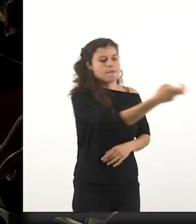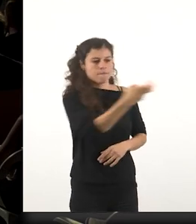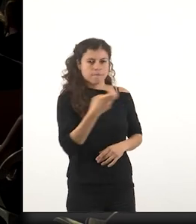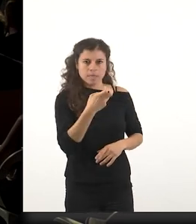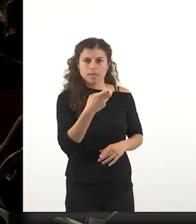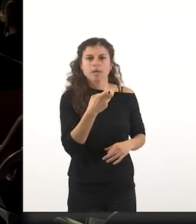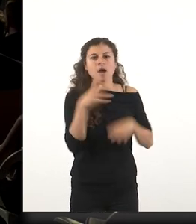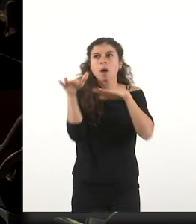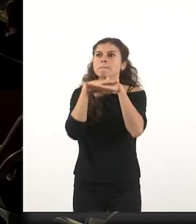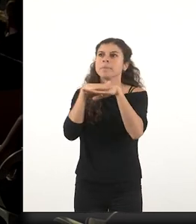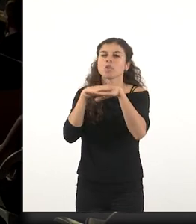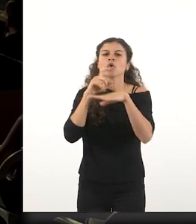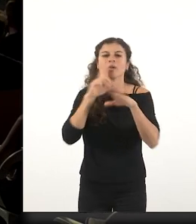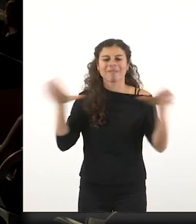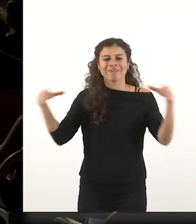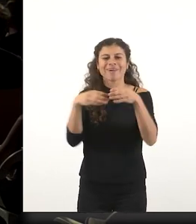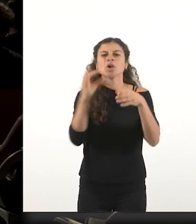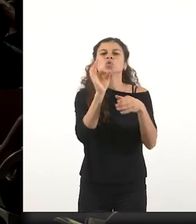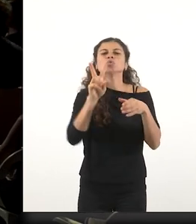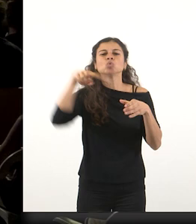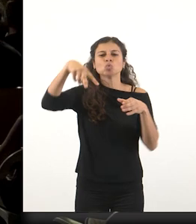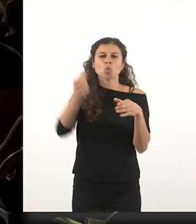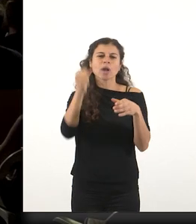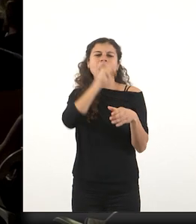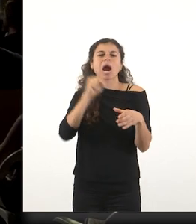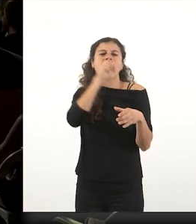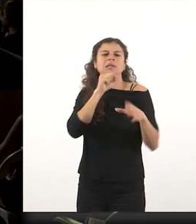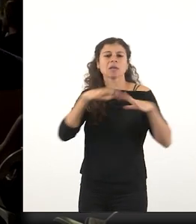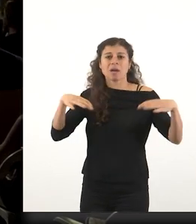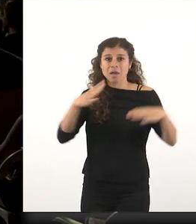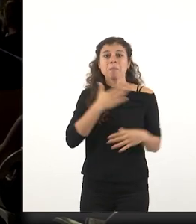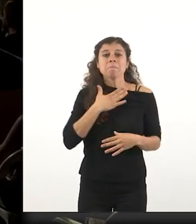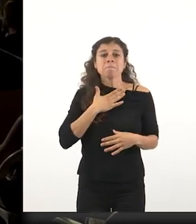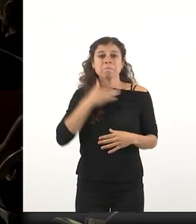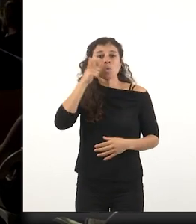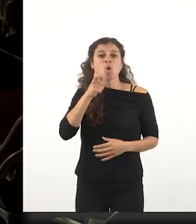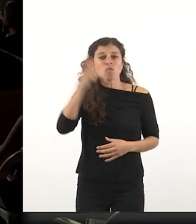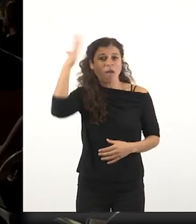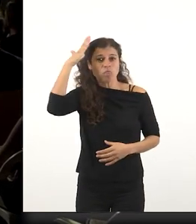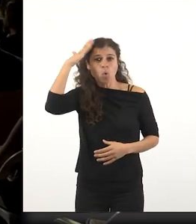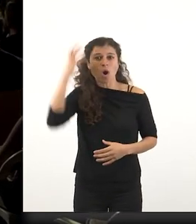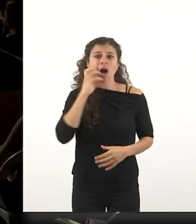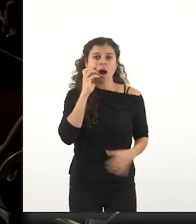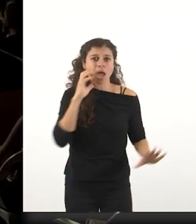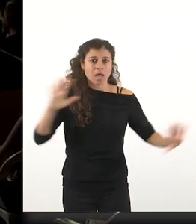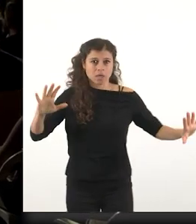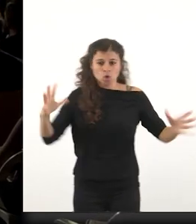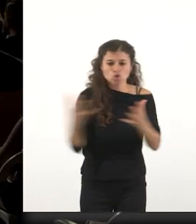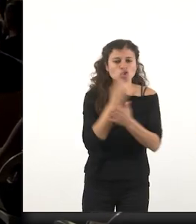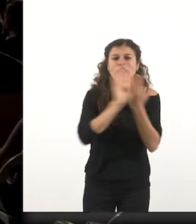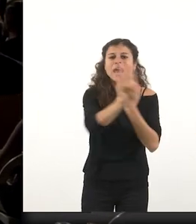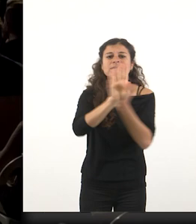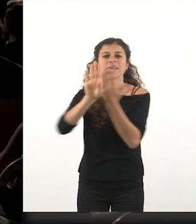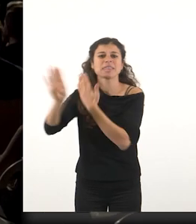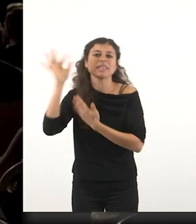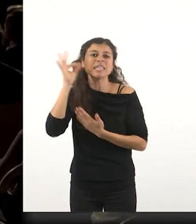pueblo, que son andujas. Eso que anduja en mi pueblo en Jaén es tan intenso. Todas las vecinas ya son más, ¡nena! ¡Zarpa